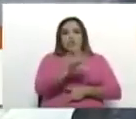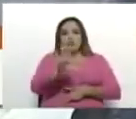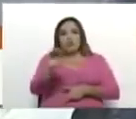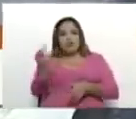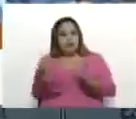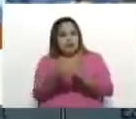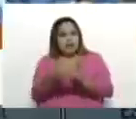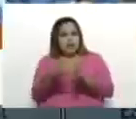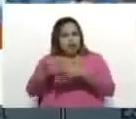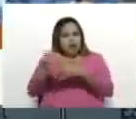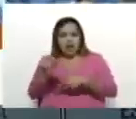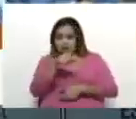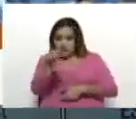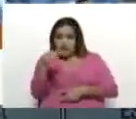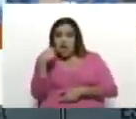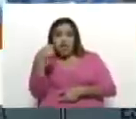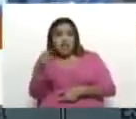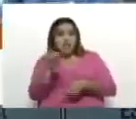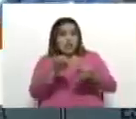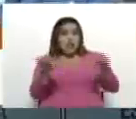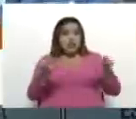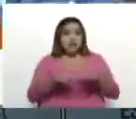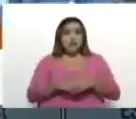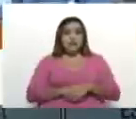dólares así así lo dice